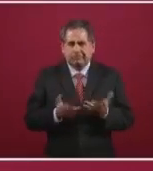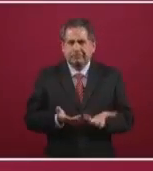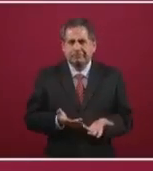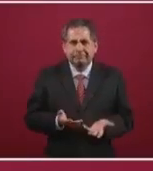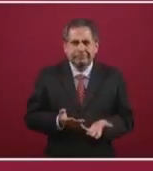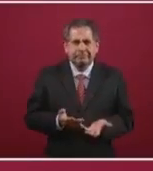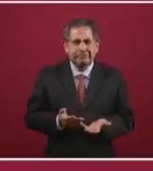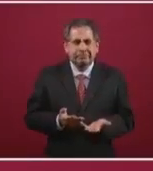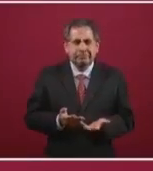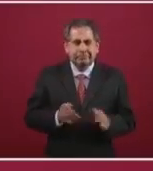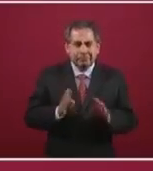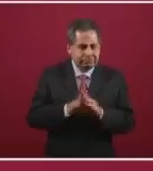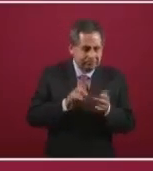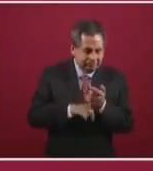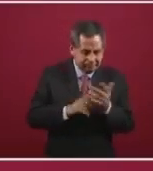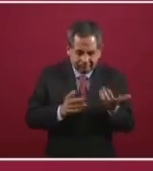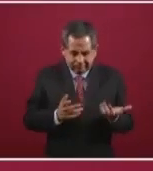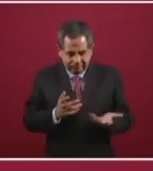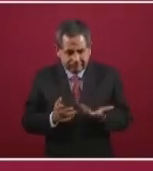en